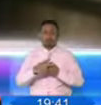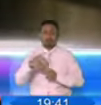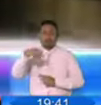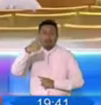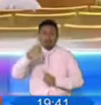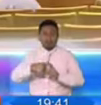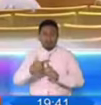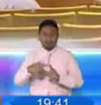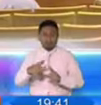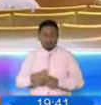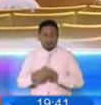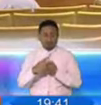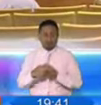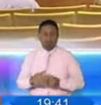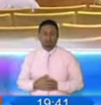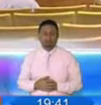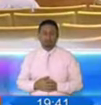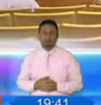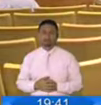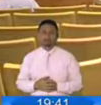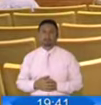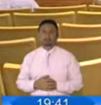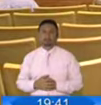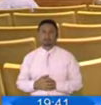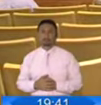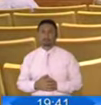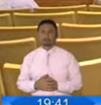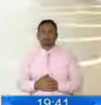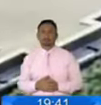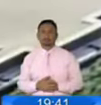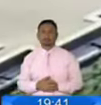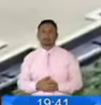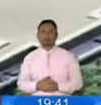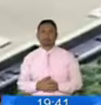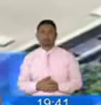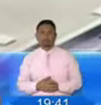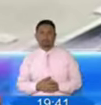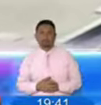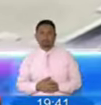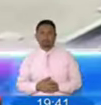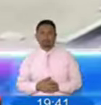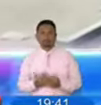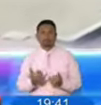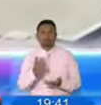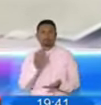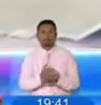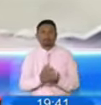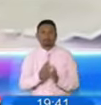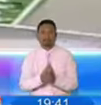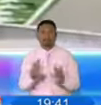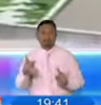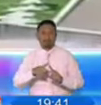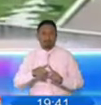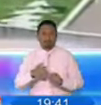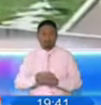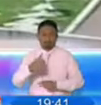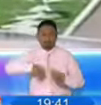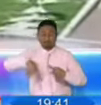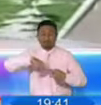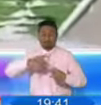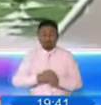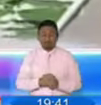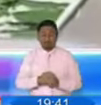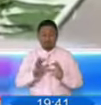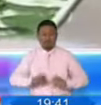mes, informó Priscila Cadena. Momento de una pausa en el Comercio TV y al regresar, en lo